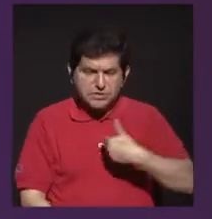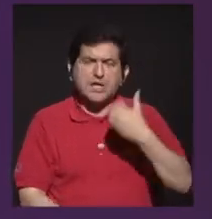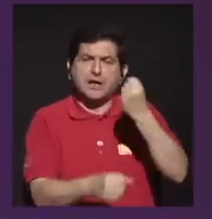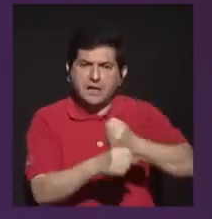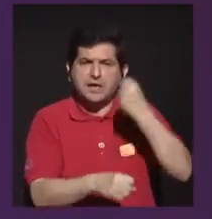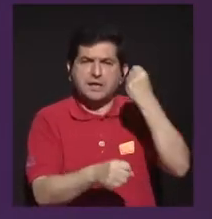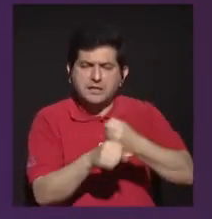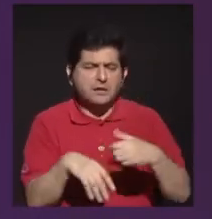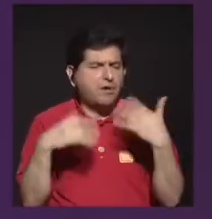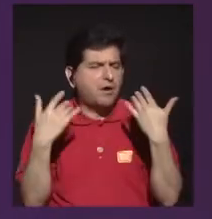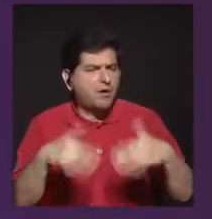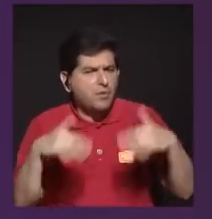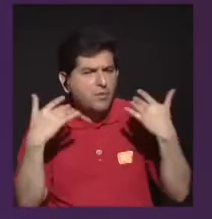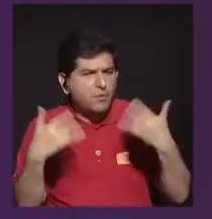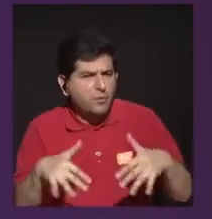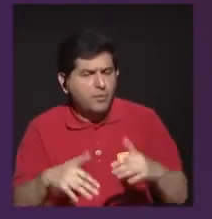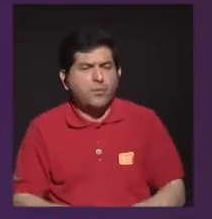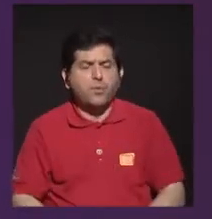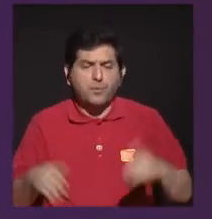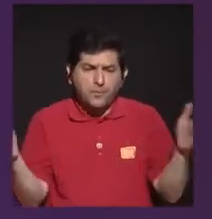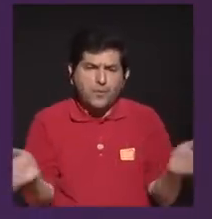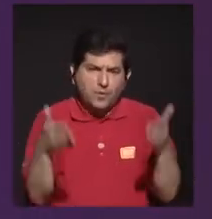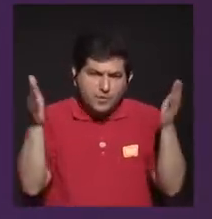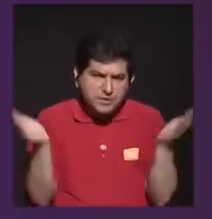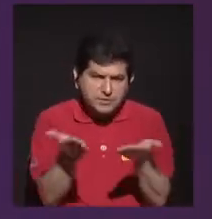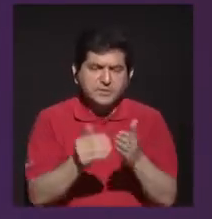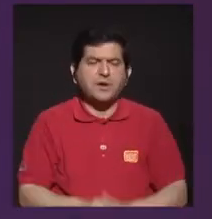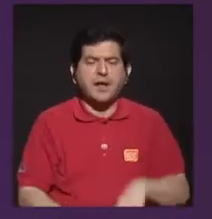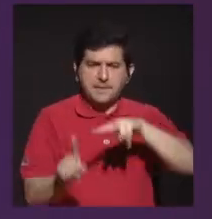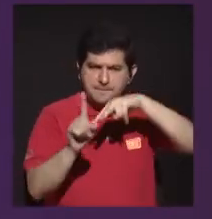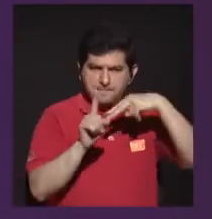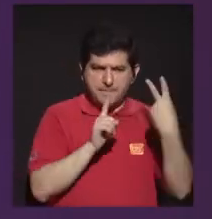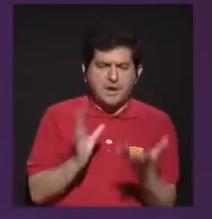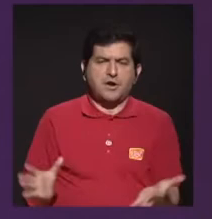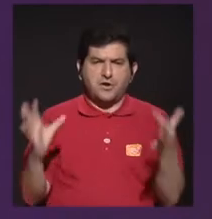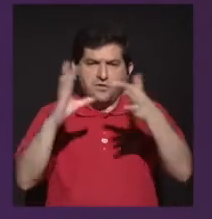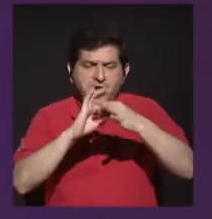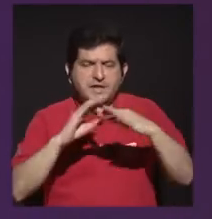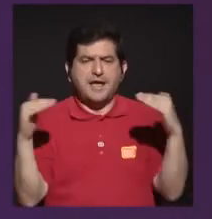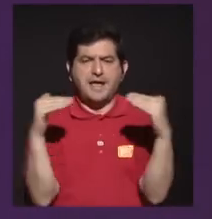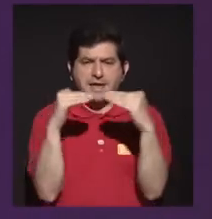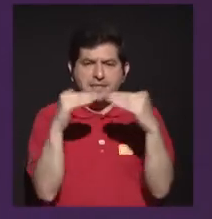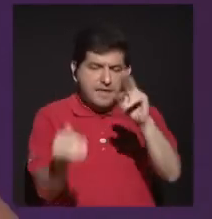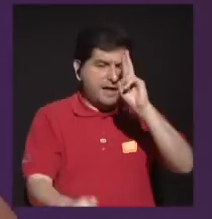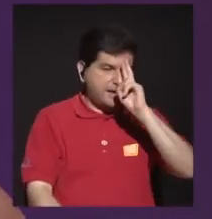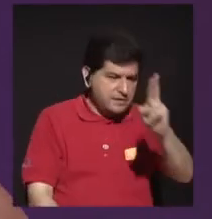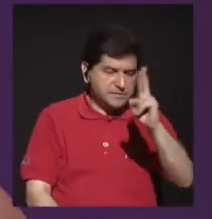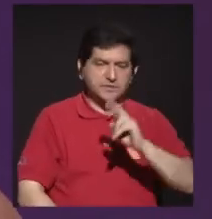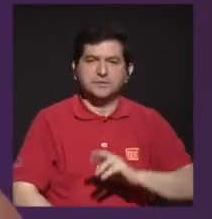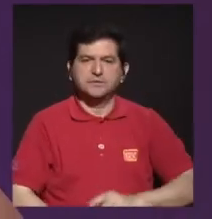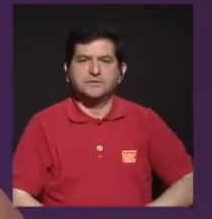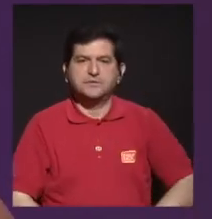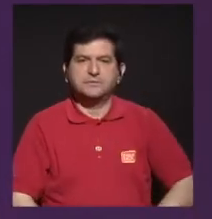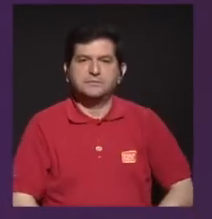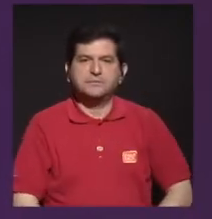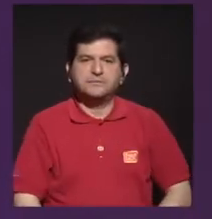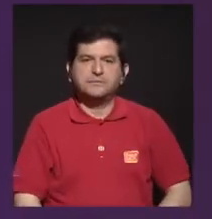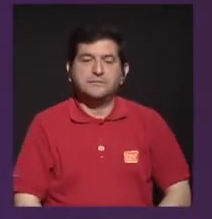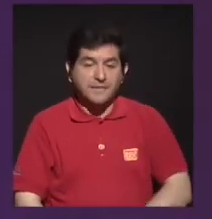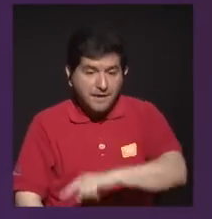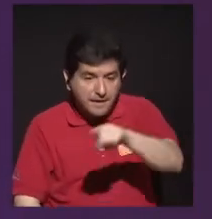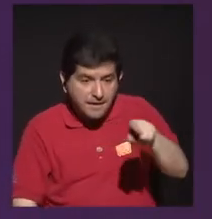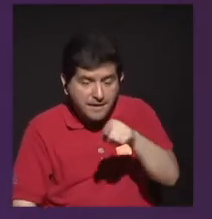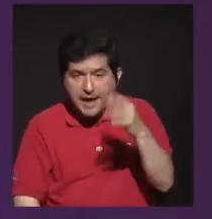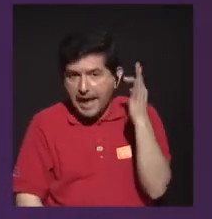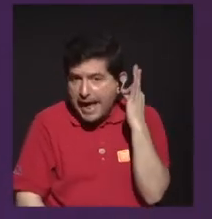trabajar muchísimo más por propiciar una perspectiva relacionada con la equidad y el respeto. Entonces, ellas